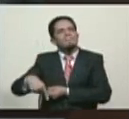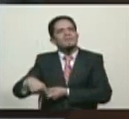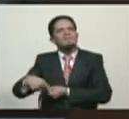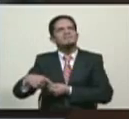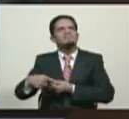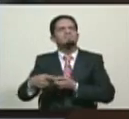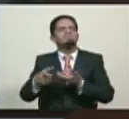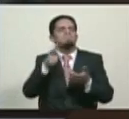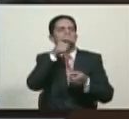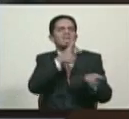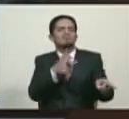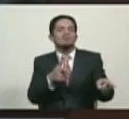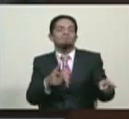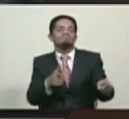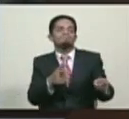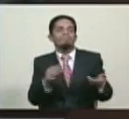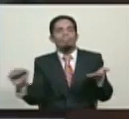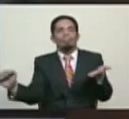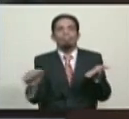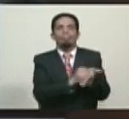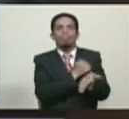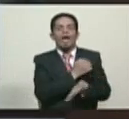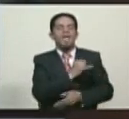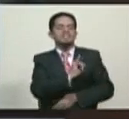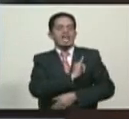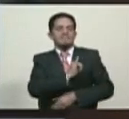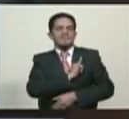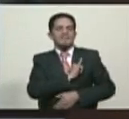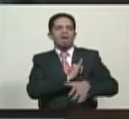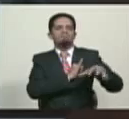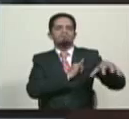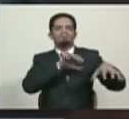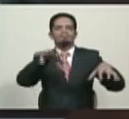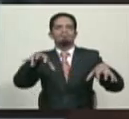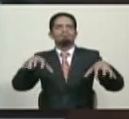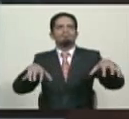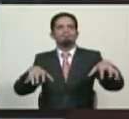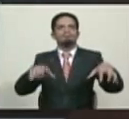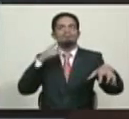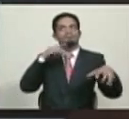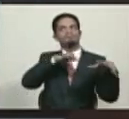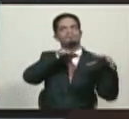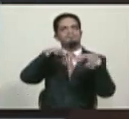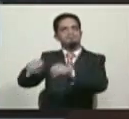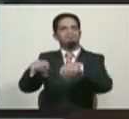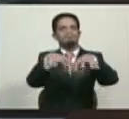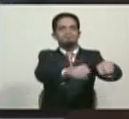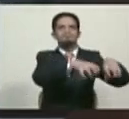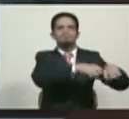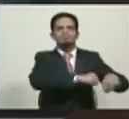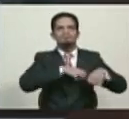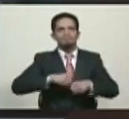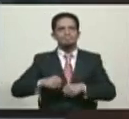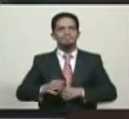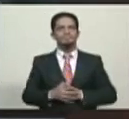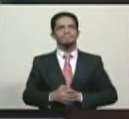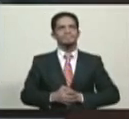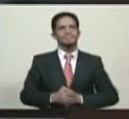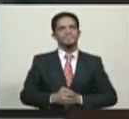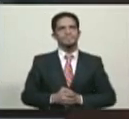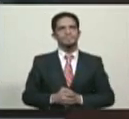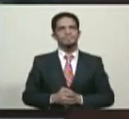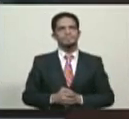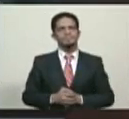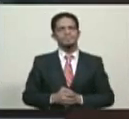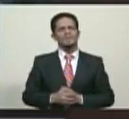perder la identidad de cada una de las regiones que fueron víctimas de sus salvajes pretensiones.